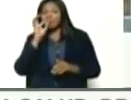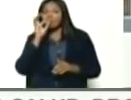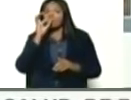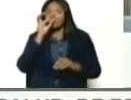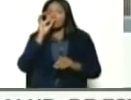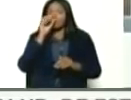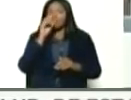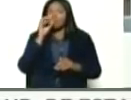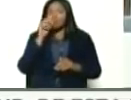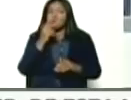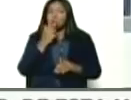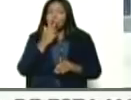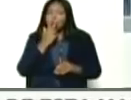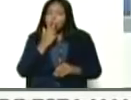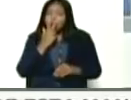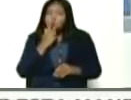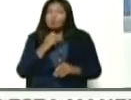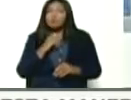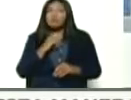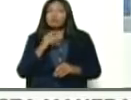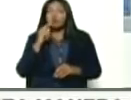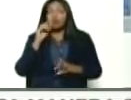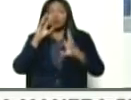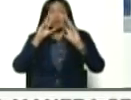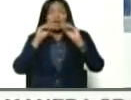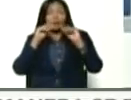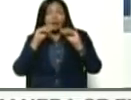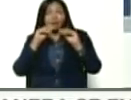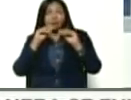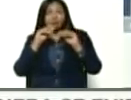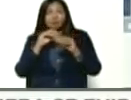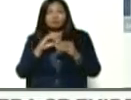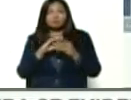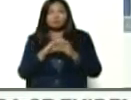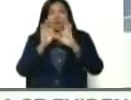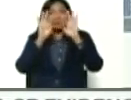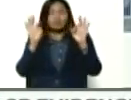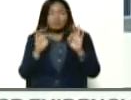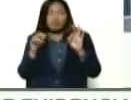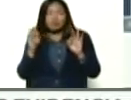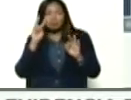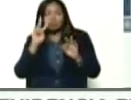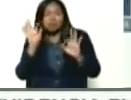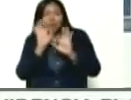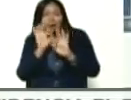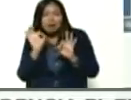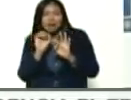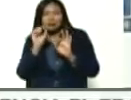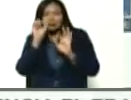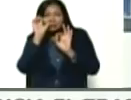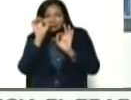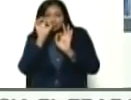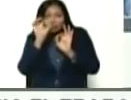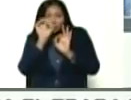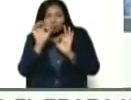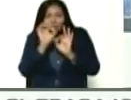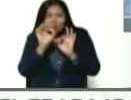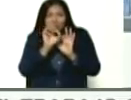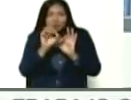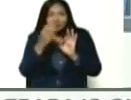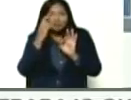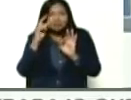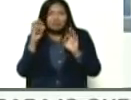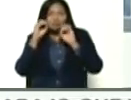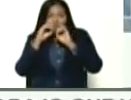bueno uno cuando está hablando yo cuando estoy hablando ahorita de manera invisible hay micro micro partículas que